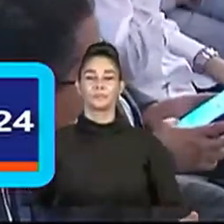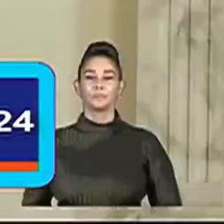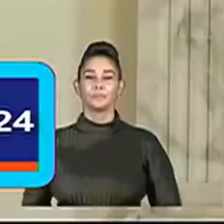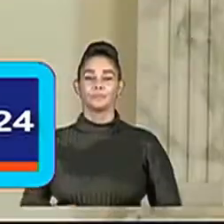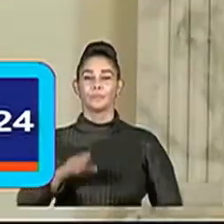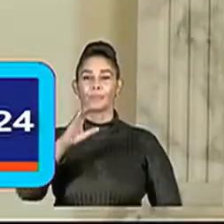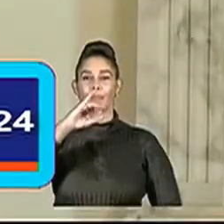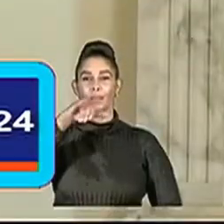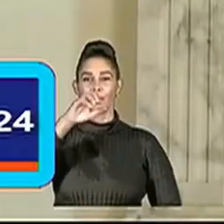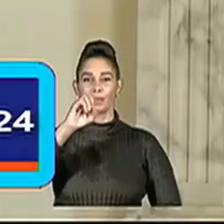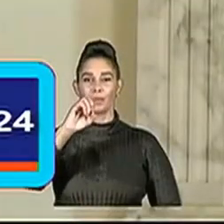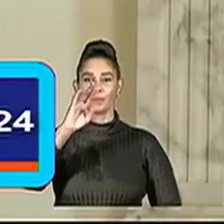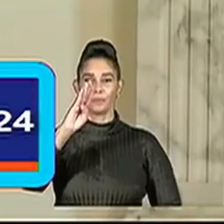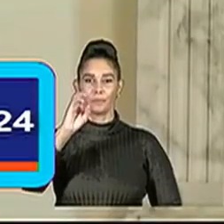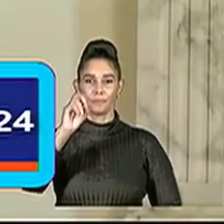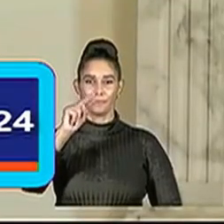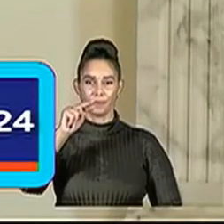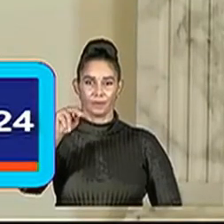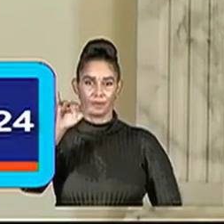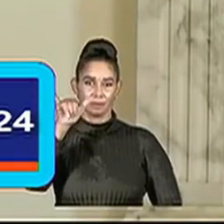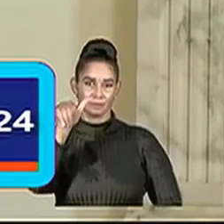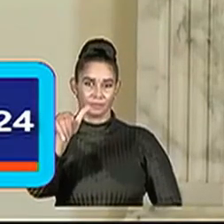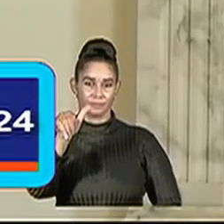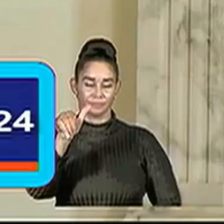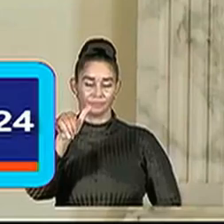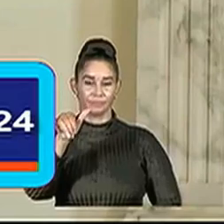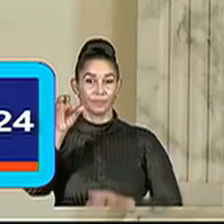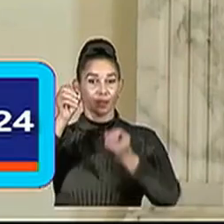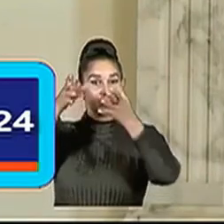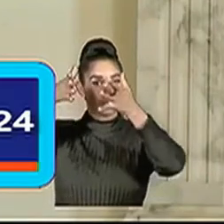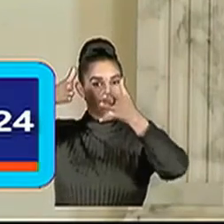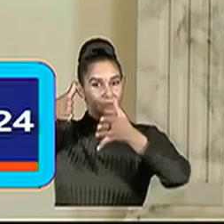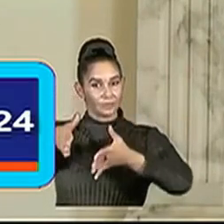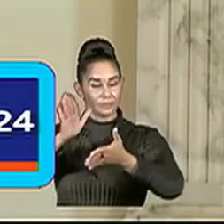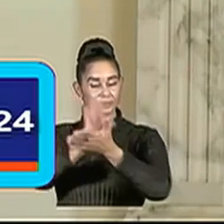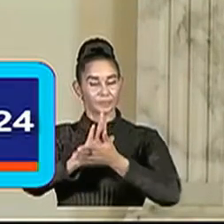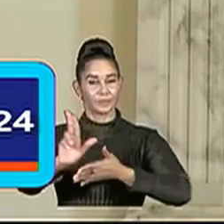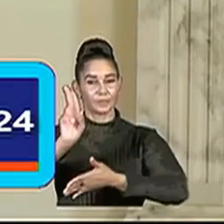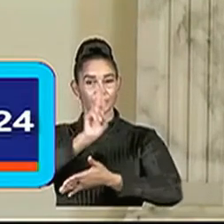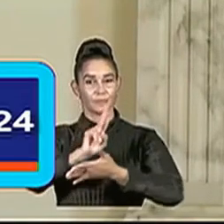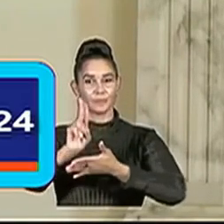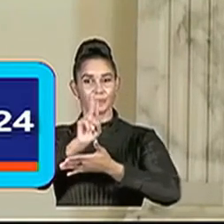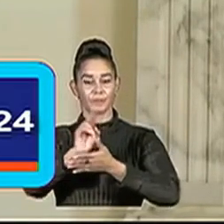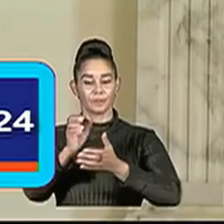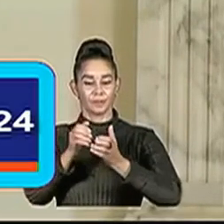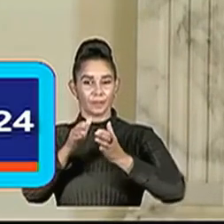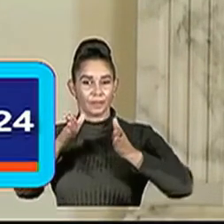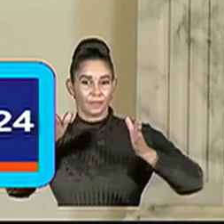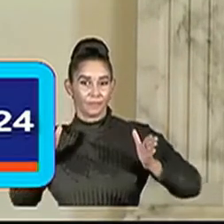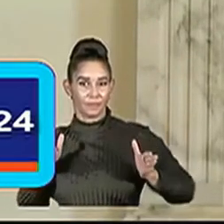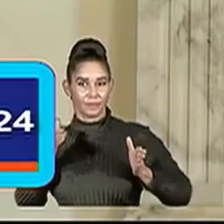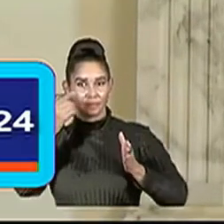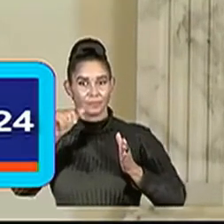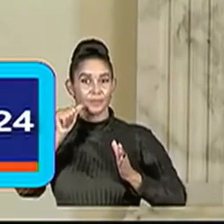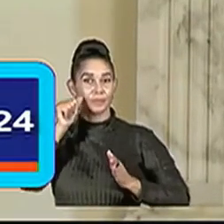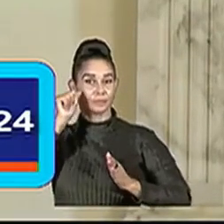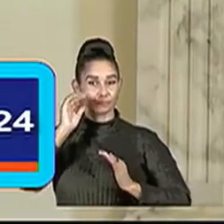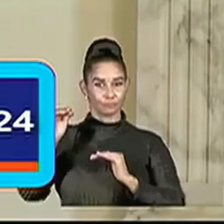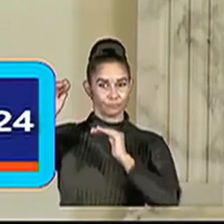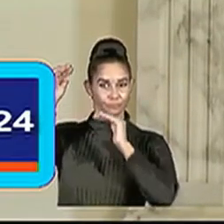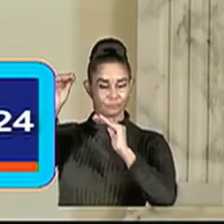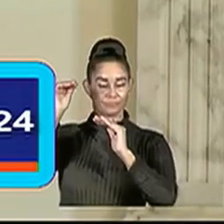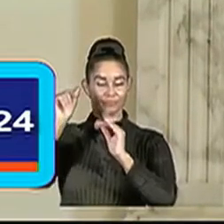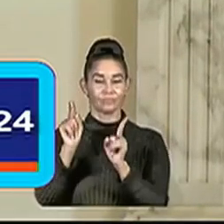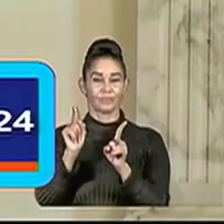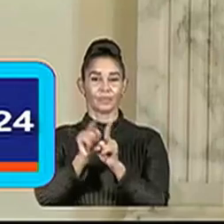Giovanni María Rodríguez, profesora de la Universidad Abierta para Adultos y